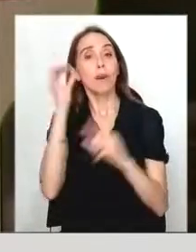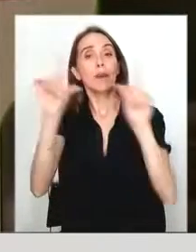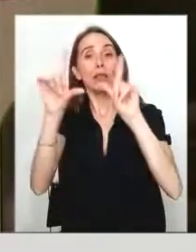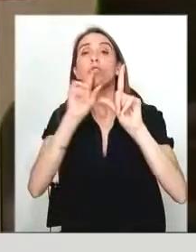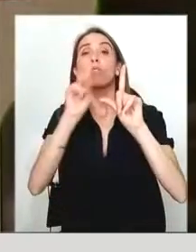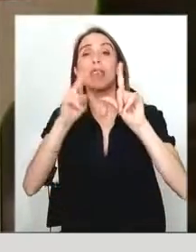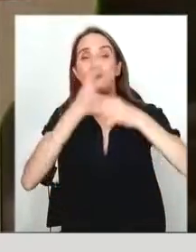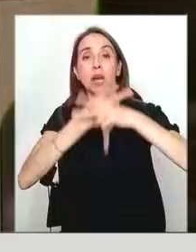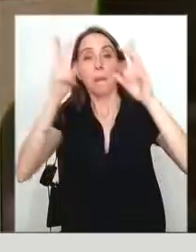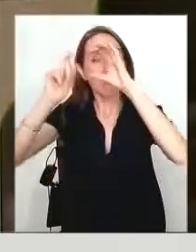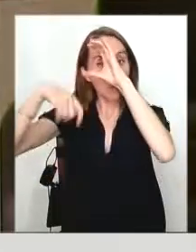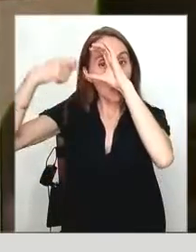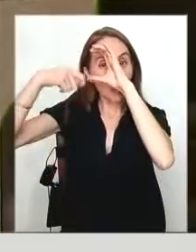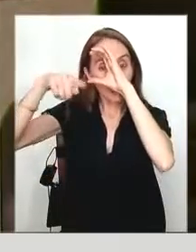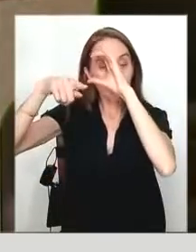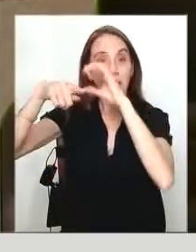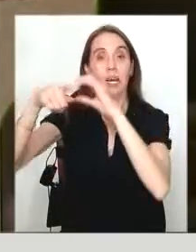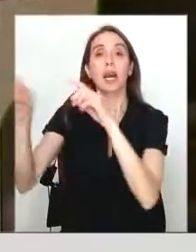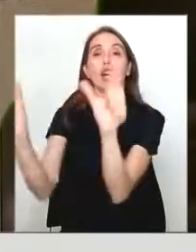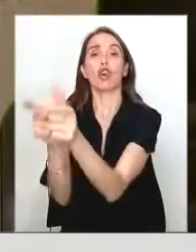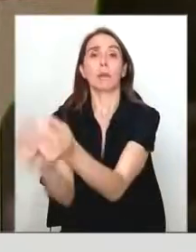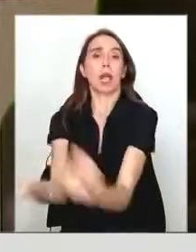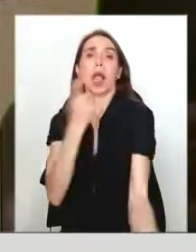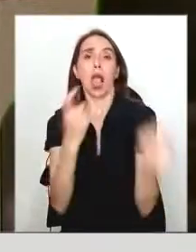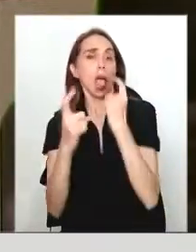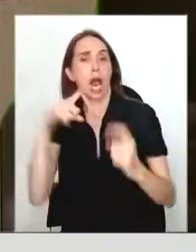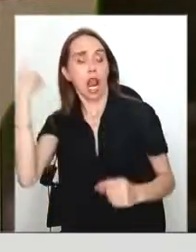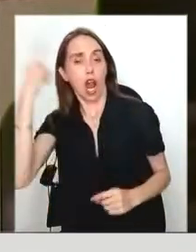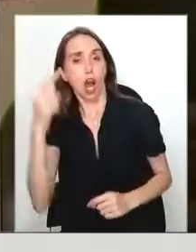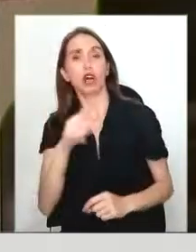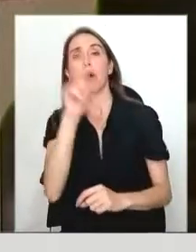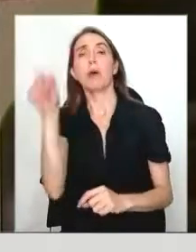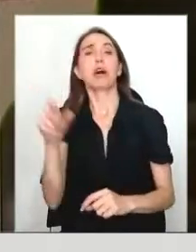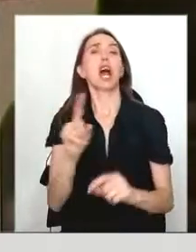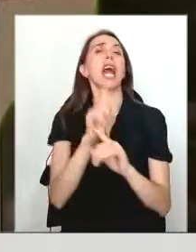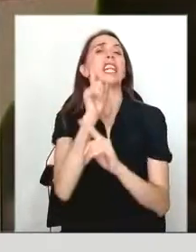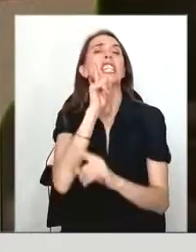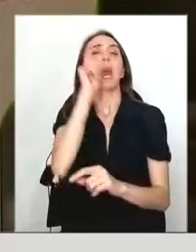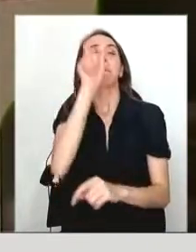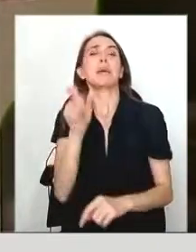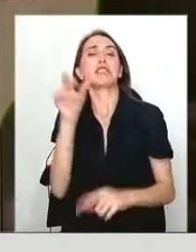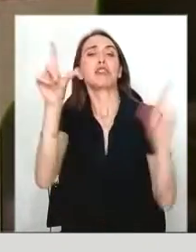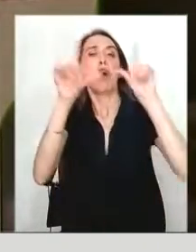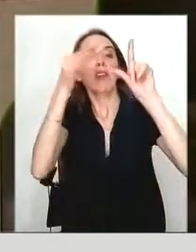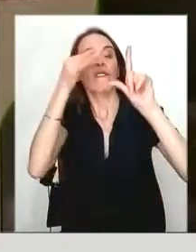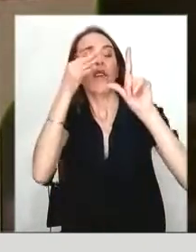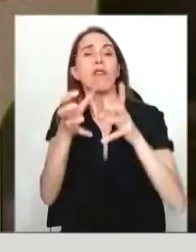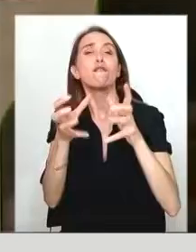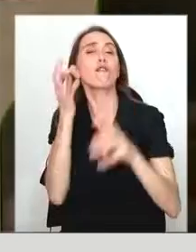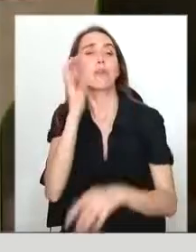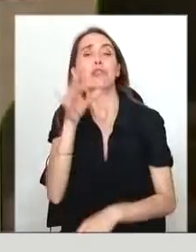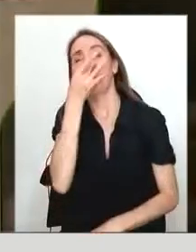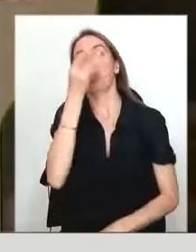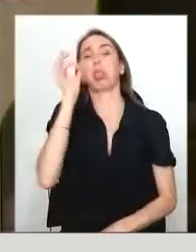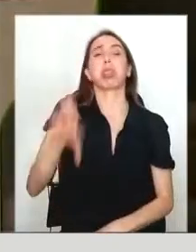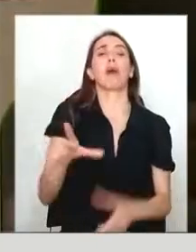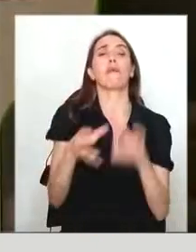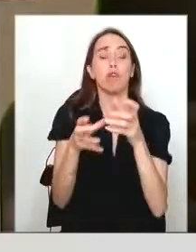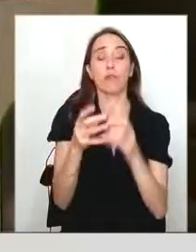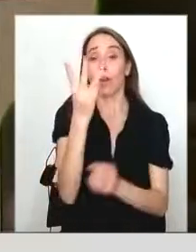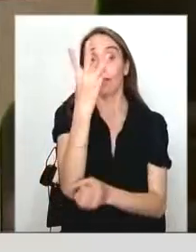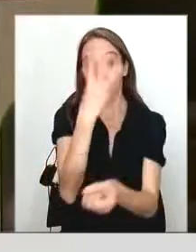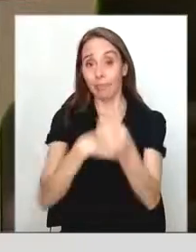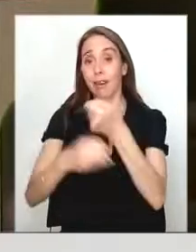la comisión nos trataron que estábamos locos, porque nadie iba a ver el fútbol femenino, a nadie le interesaba el fútbol femenino. Estoy hablando hace 3 años atrás,